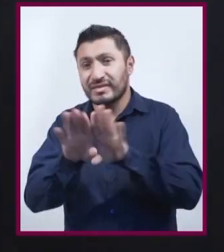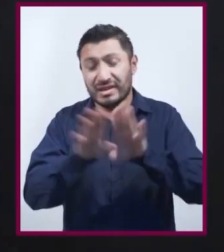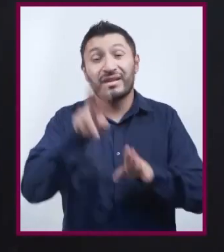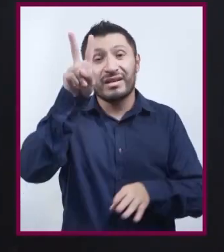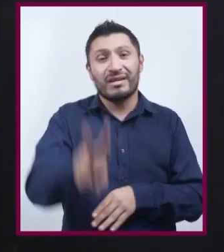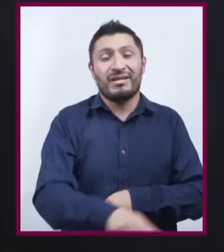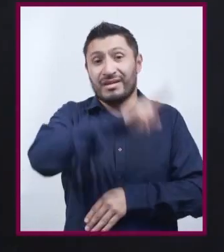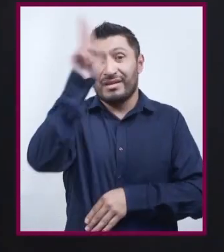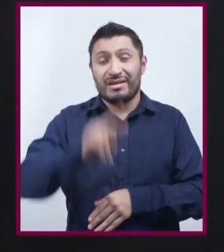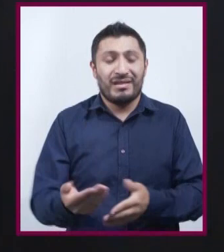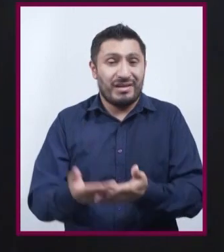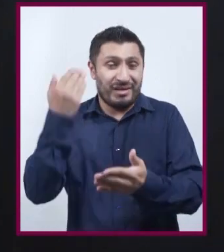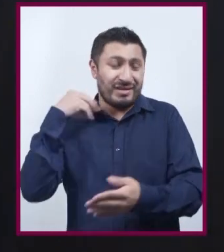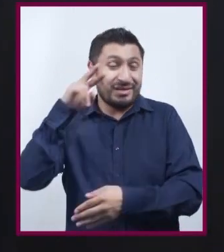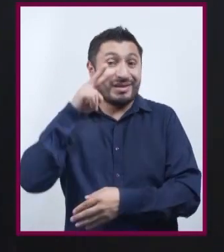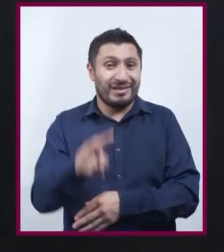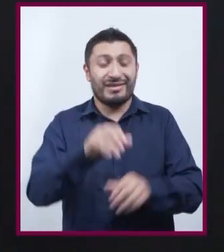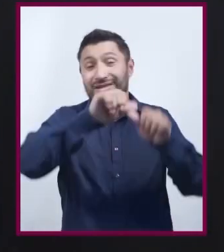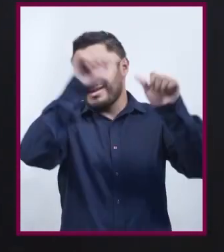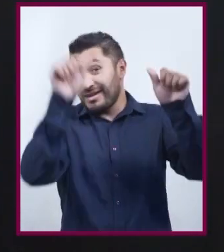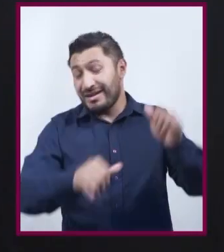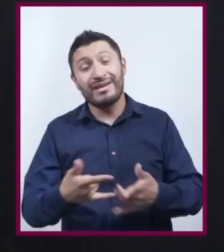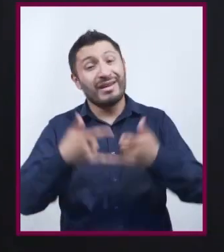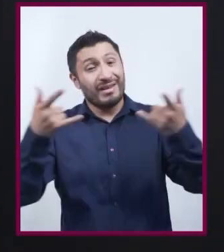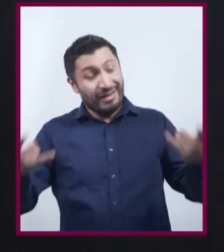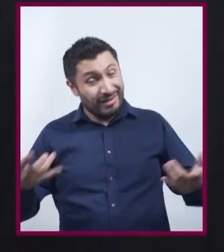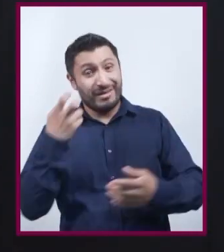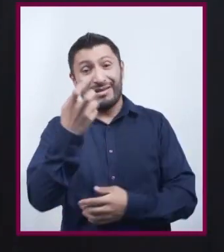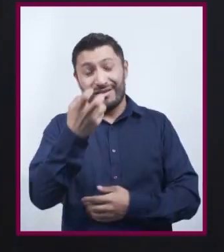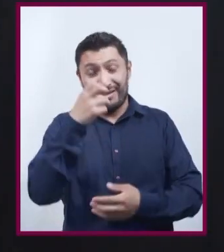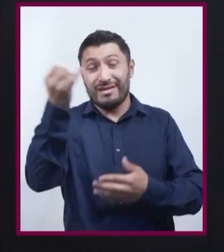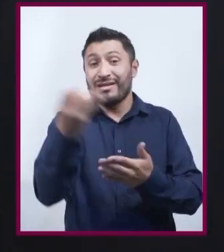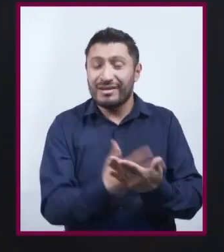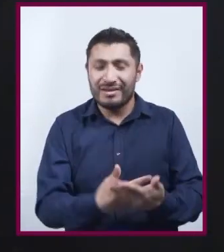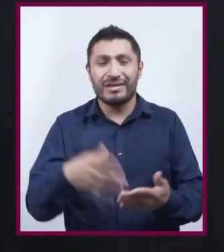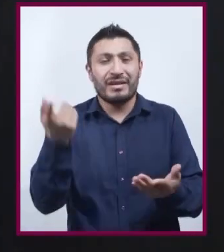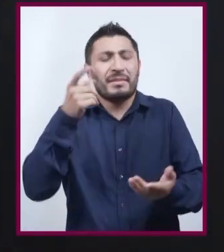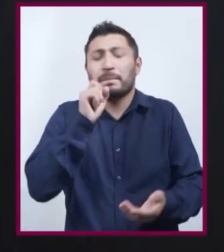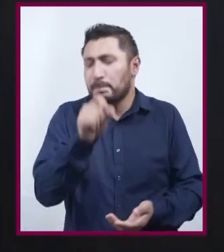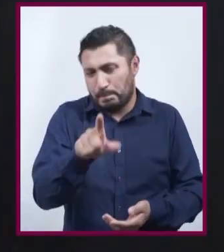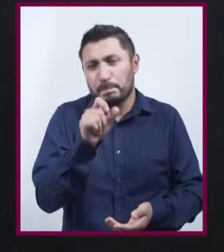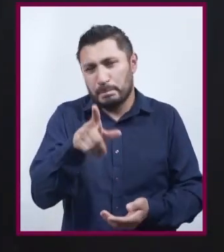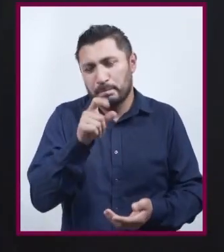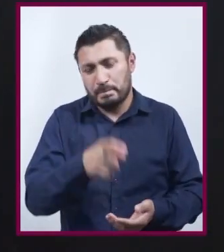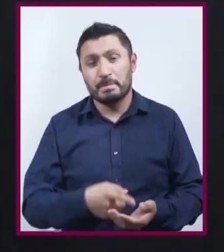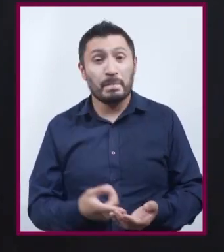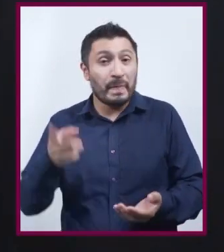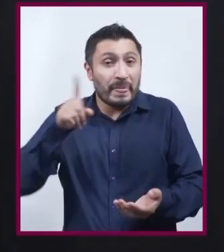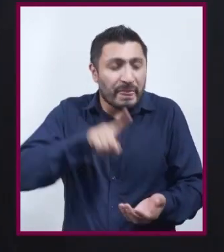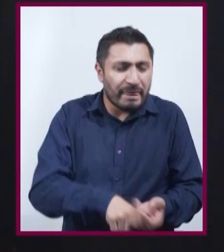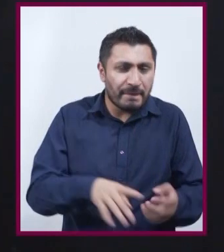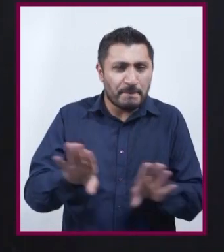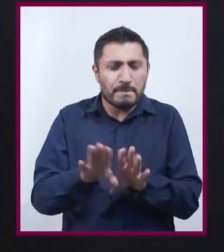en la historia del arte, además de que estas imágenes, por lo mismo, comenzaron a aparecer asociadas a